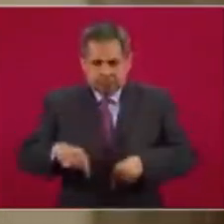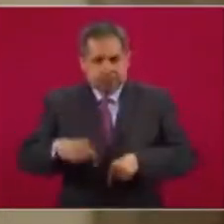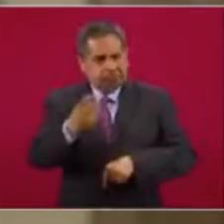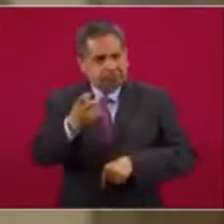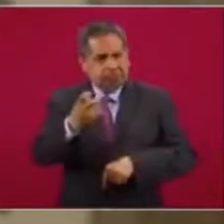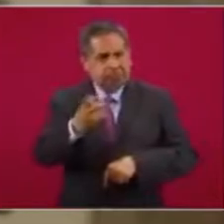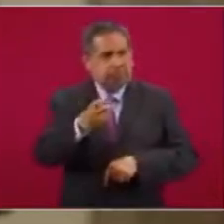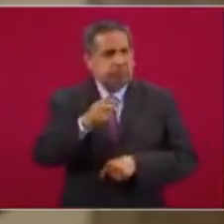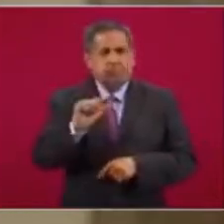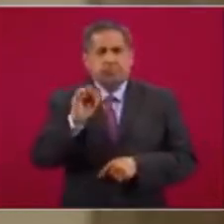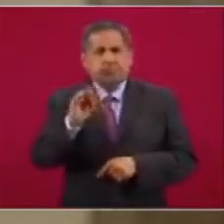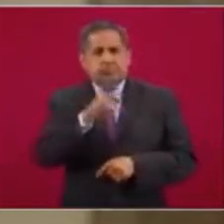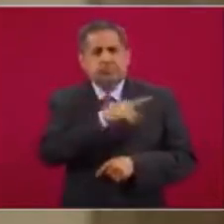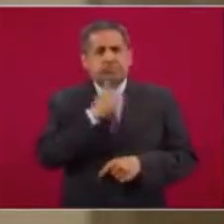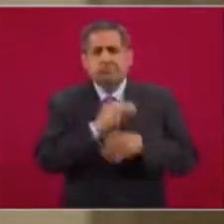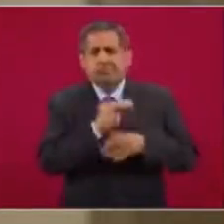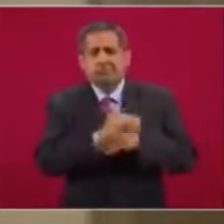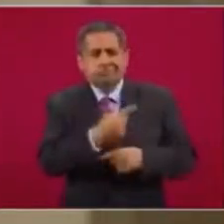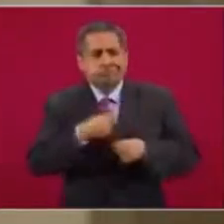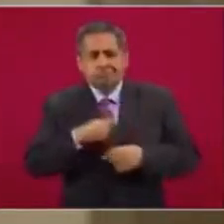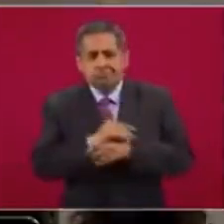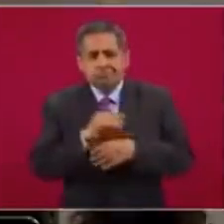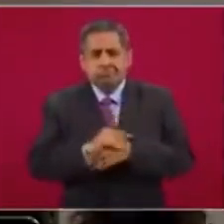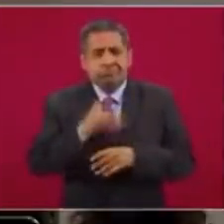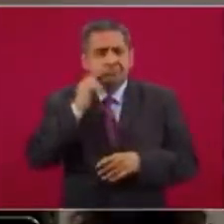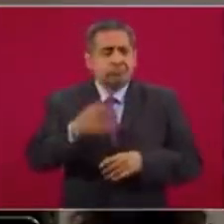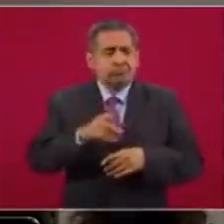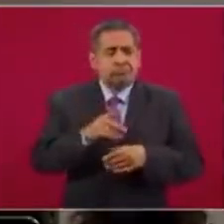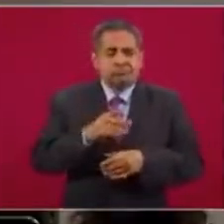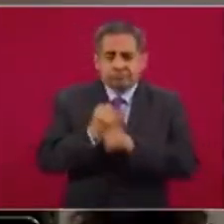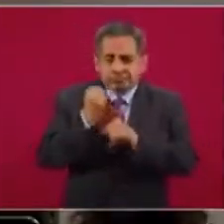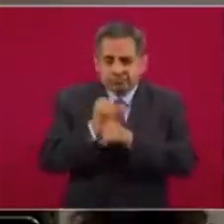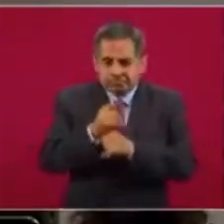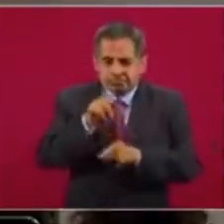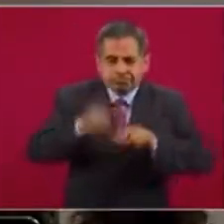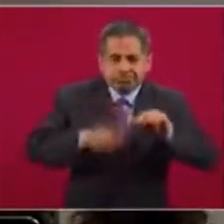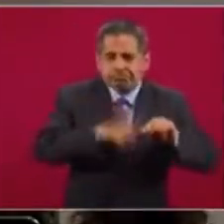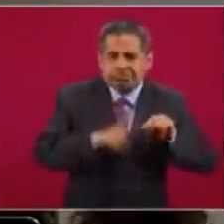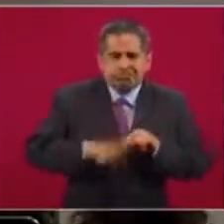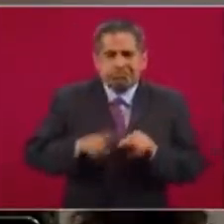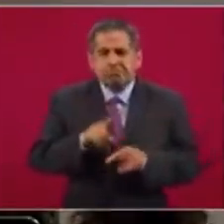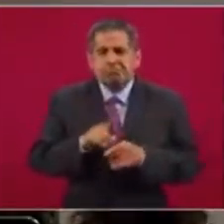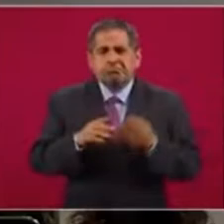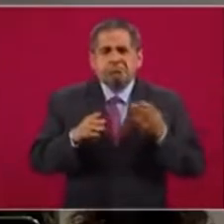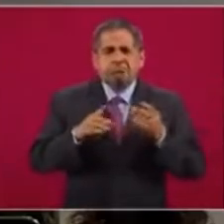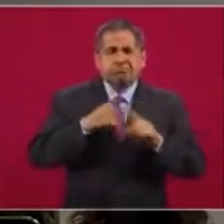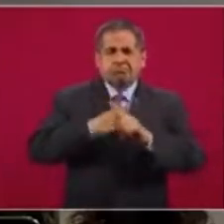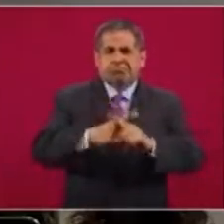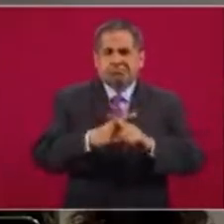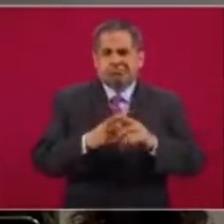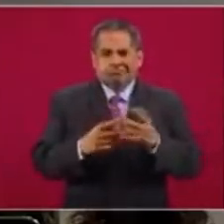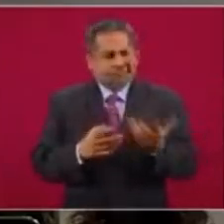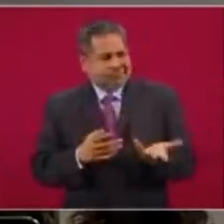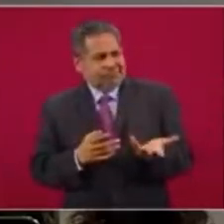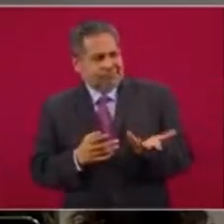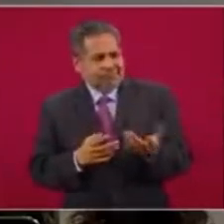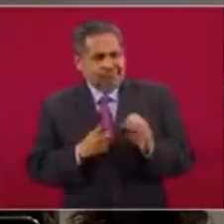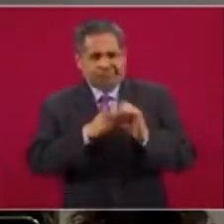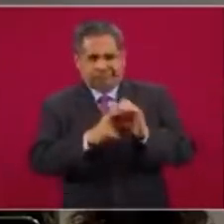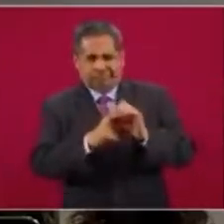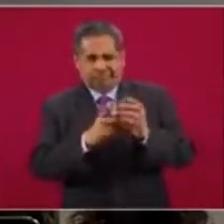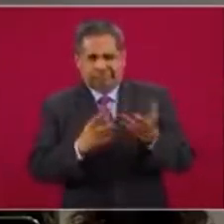bueno, Alfaro no quiere escuchar, o aquellos que bloquean redes sociales, que están molestos por diversas